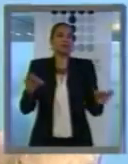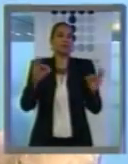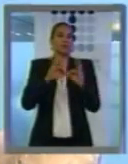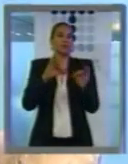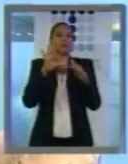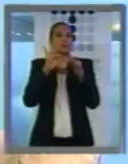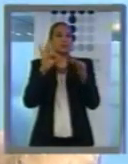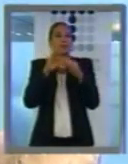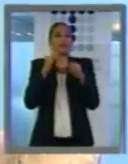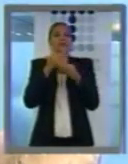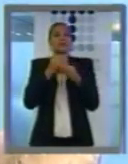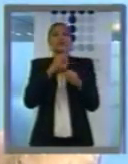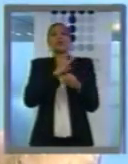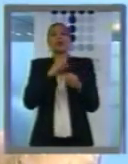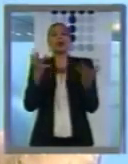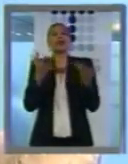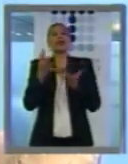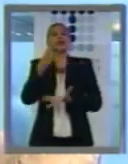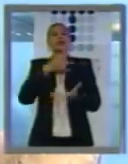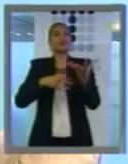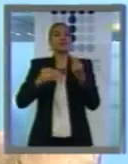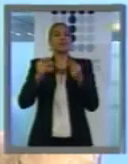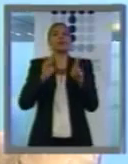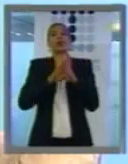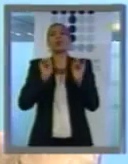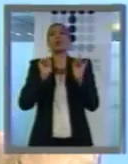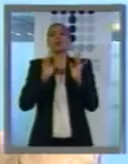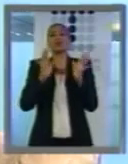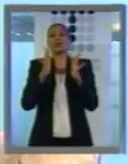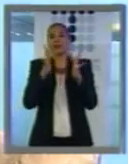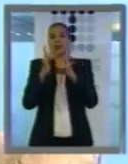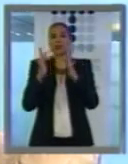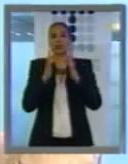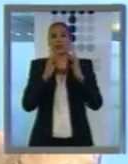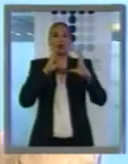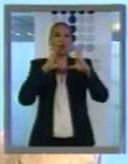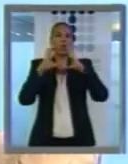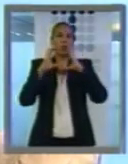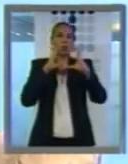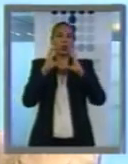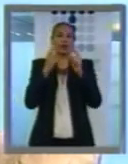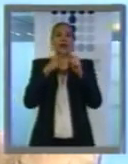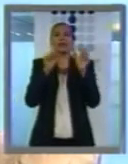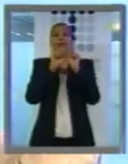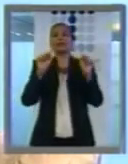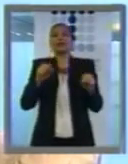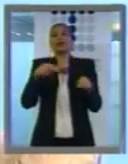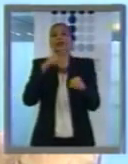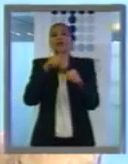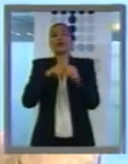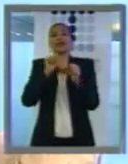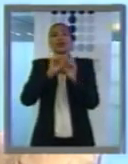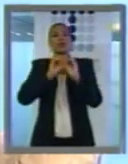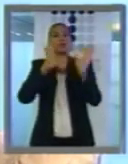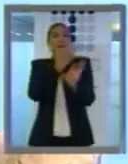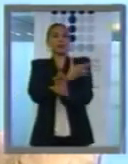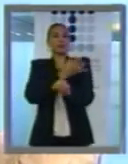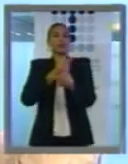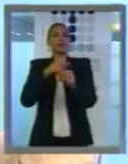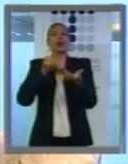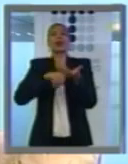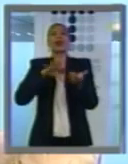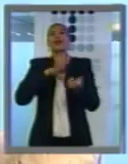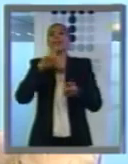ambos tienen esta instancia que puede generar puentes de comunicación. En el caso del Sistema Nacional de Transparencia está el Consejo